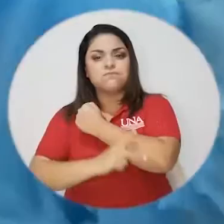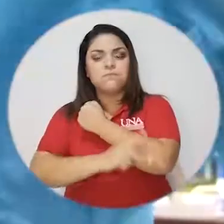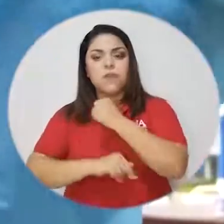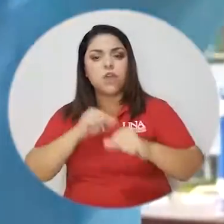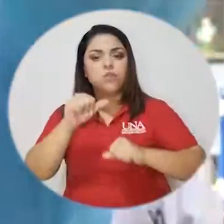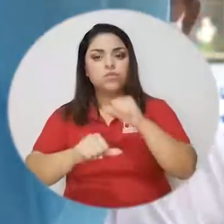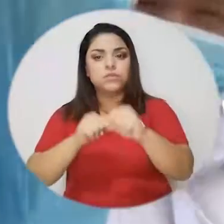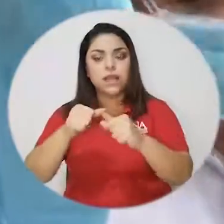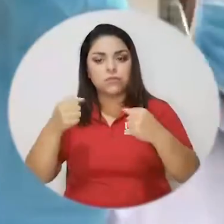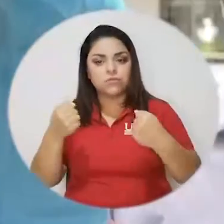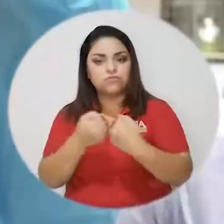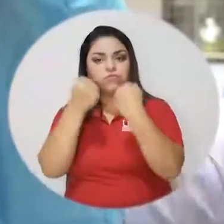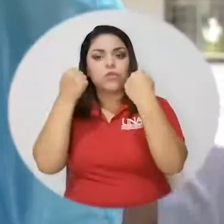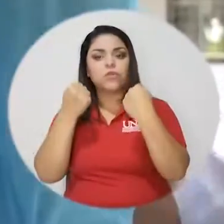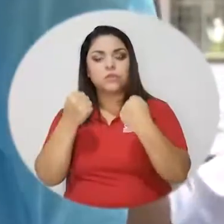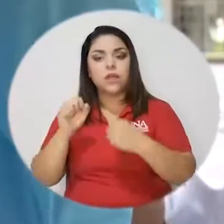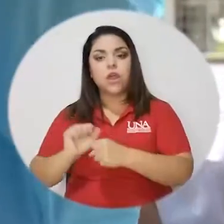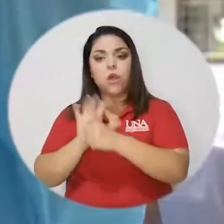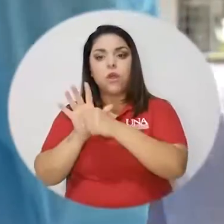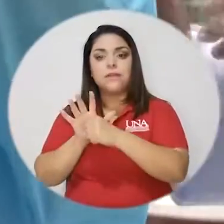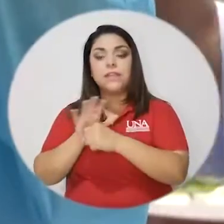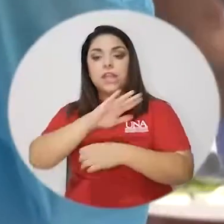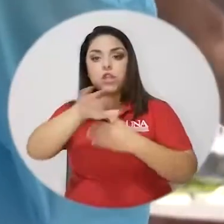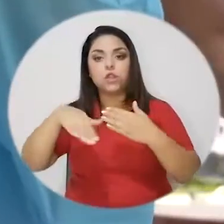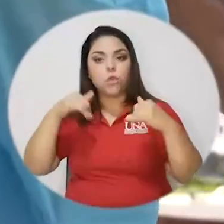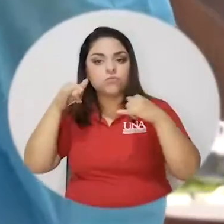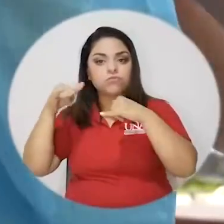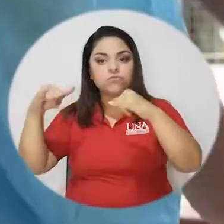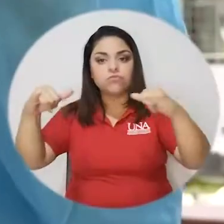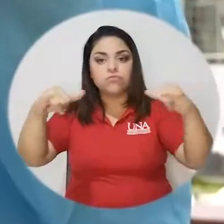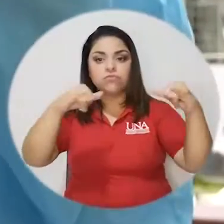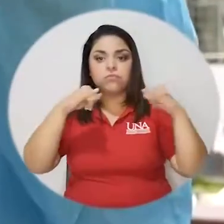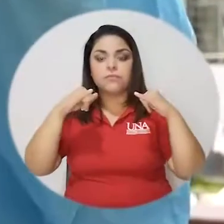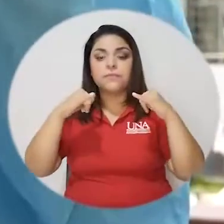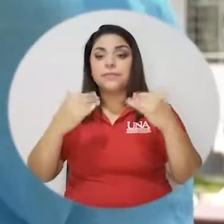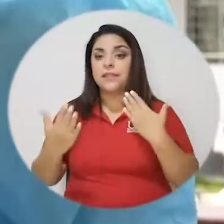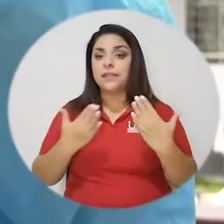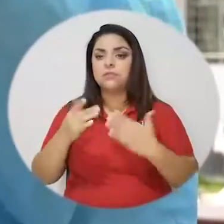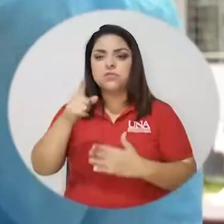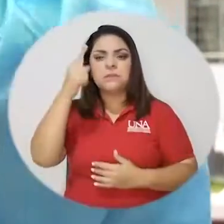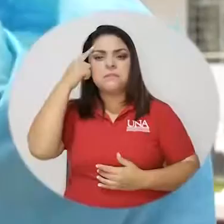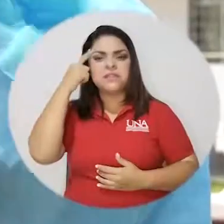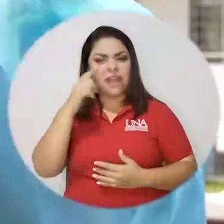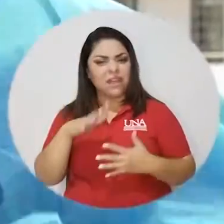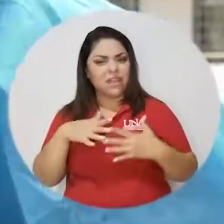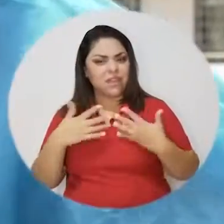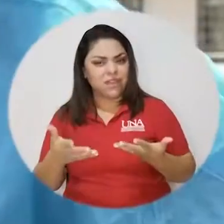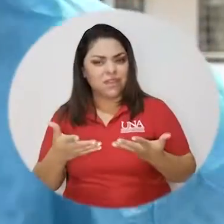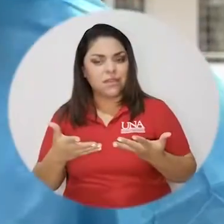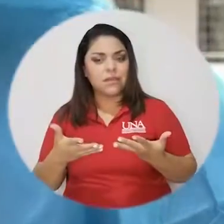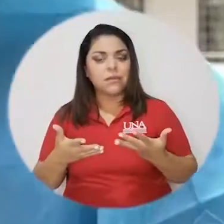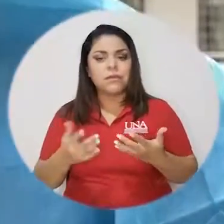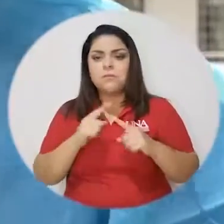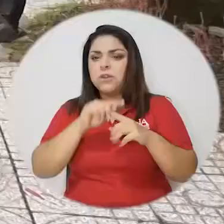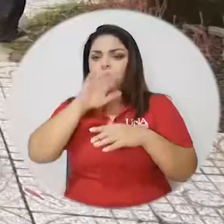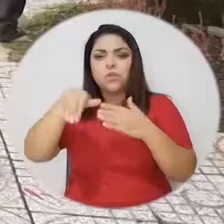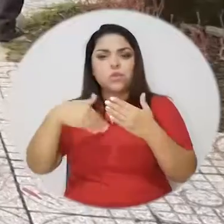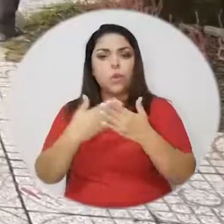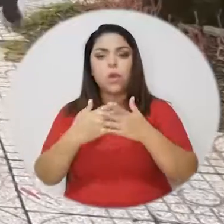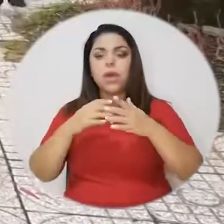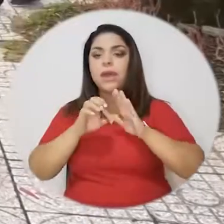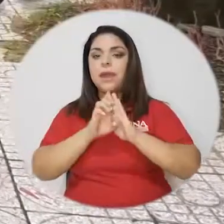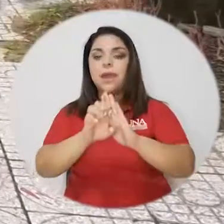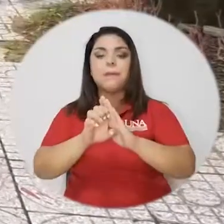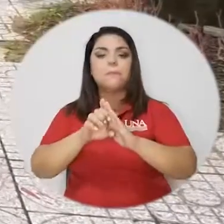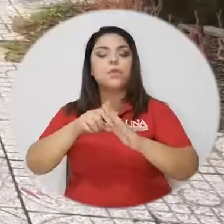todos pudimos estar en esa sintonía. Claro que usted me va a decir, bueno, específicamente en qué, de todo lo que fue